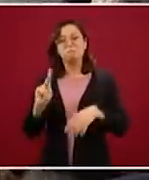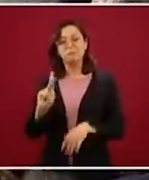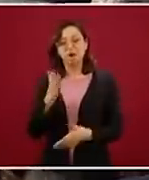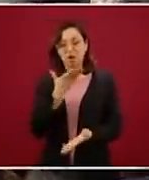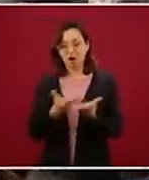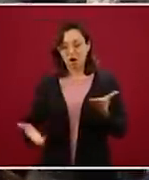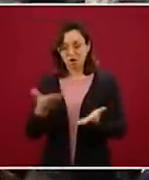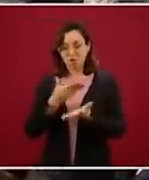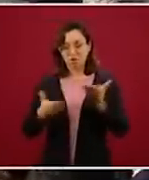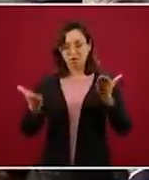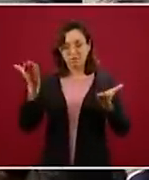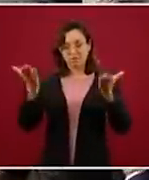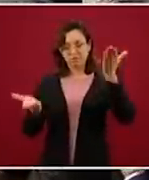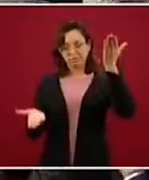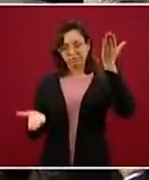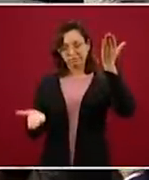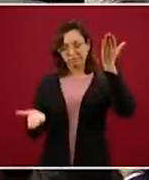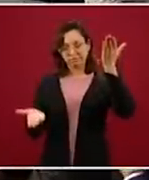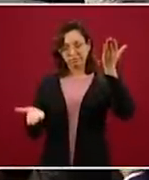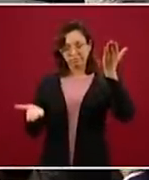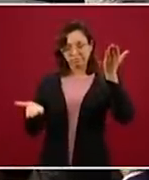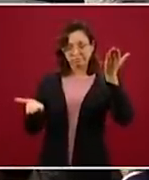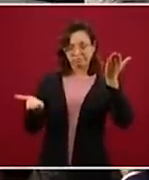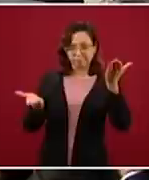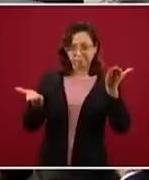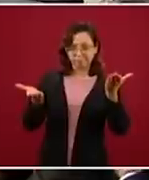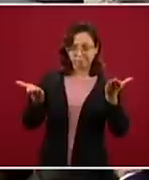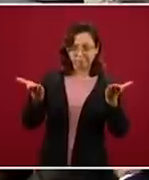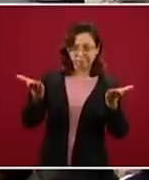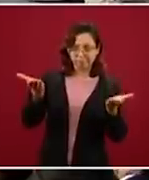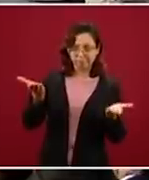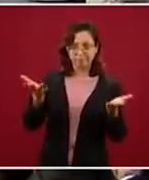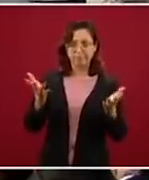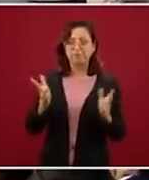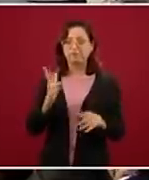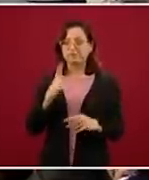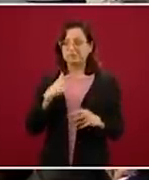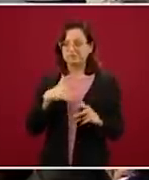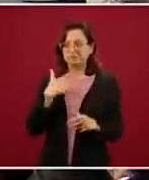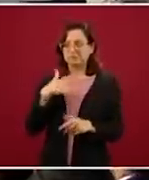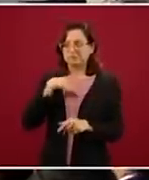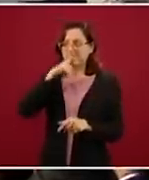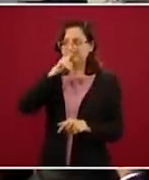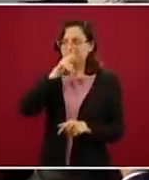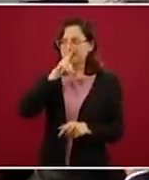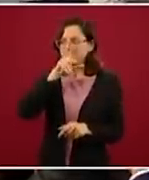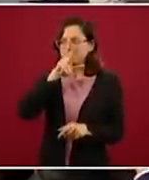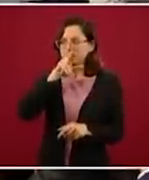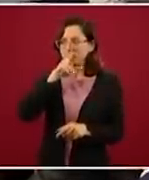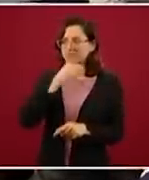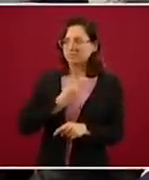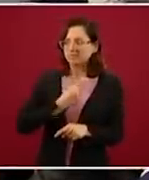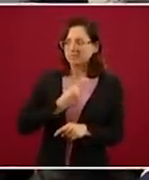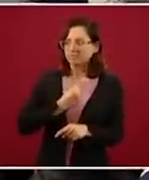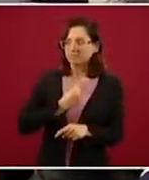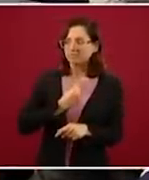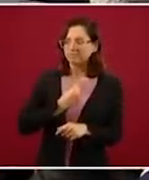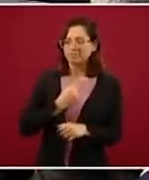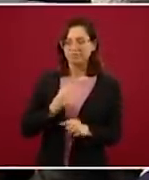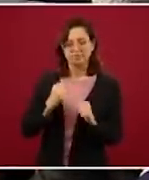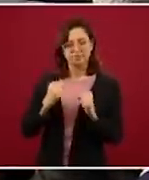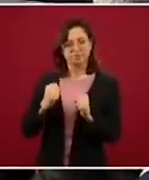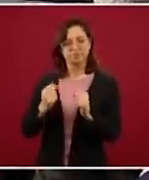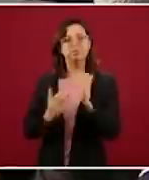Esto sí estaba preocupante, pero aguantó, resistió. Y ya